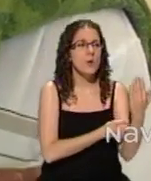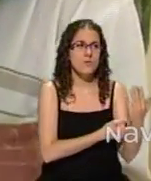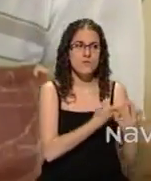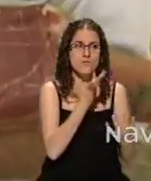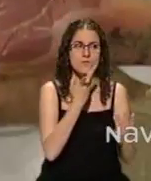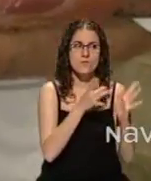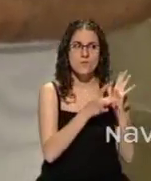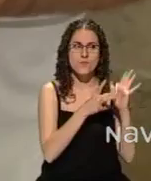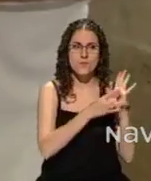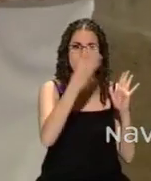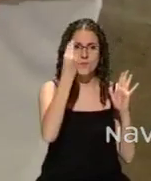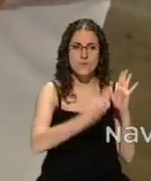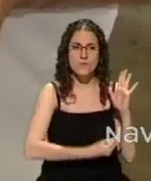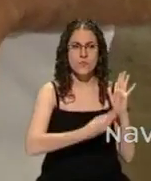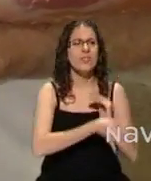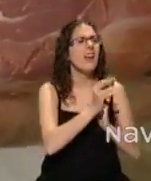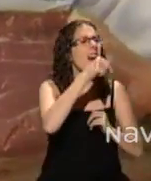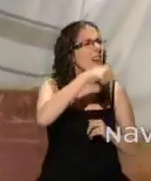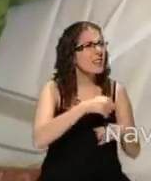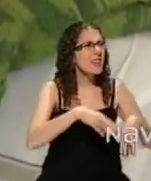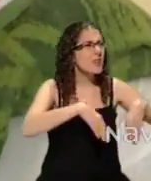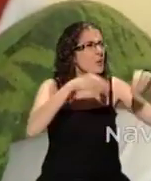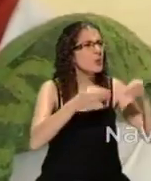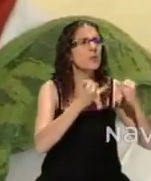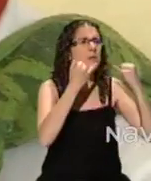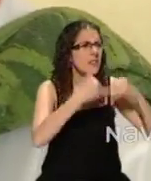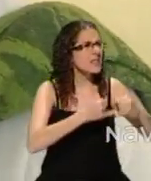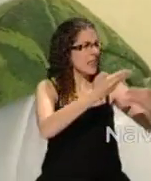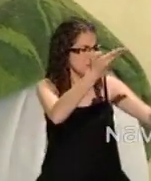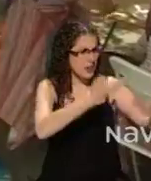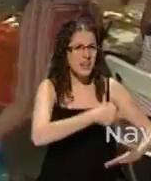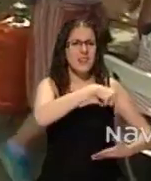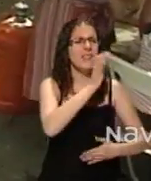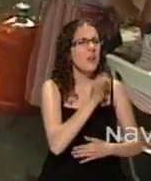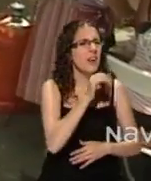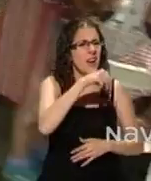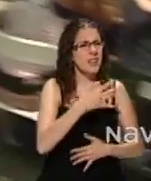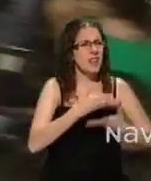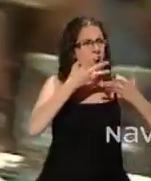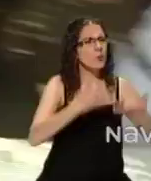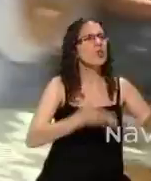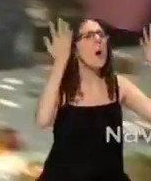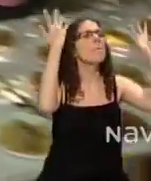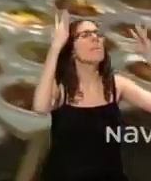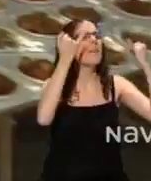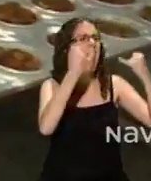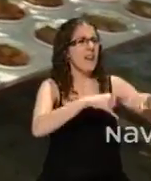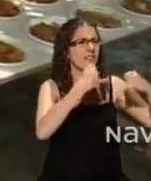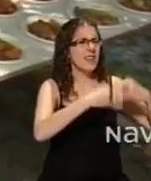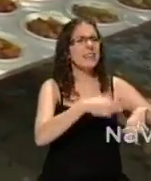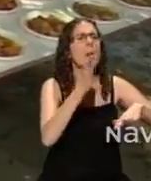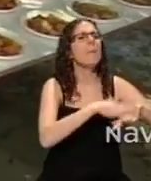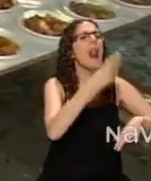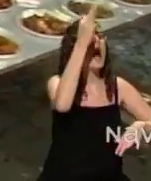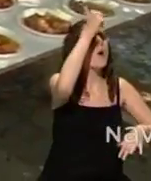venir a fiestas. Yo os invito a que vengáis a este pueblo a fiestas, que es un pueblo de fiestas. ¡Y viva la fiesta! ¡Para las mujeres y